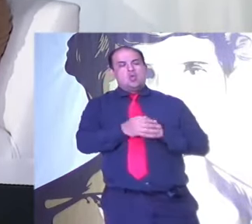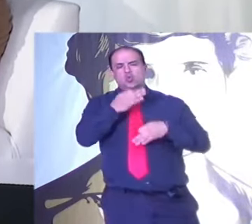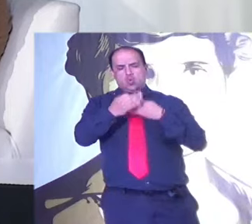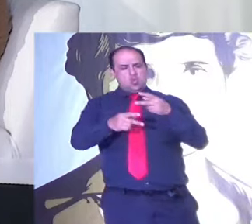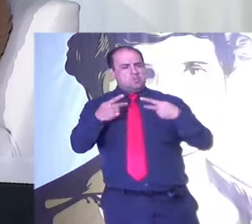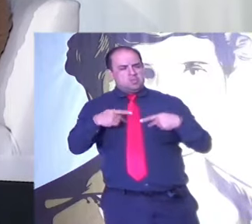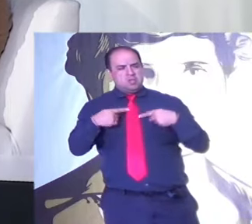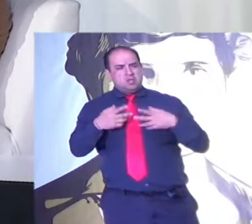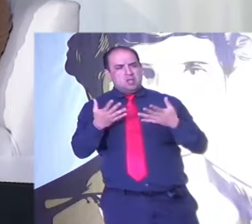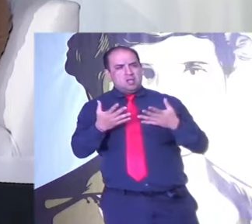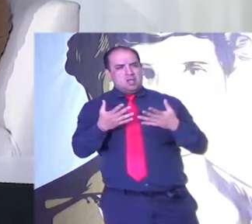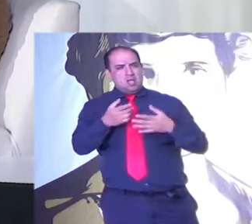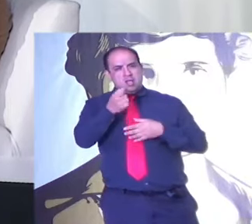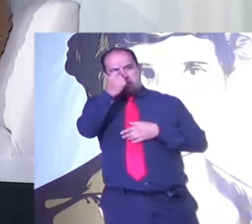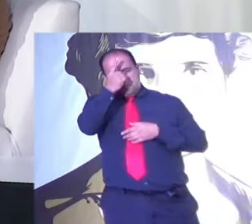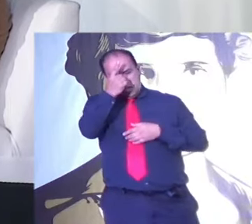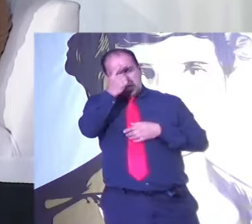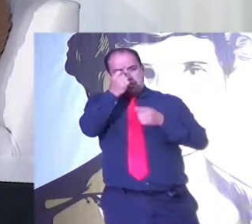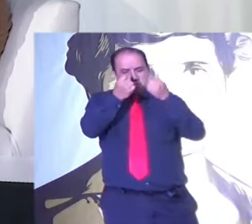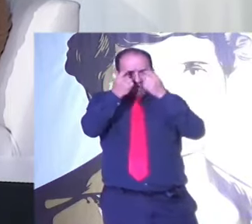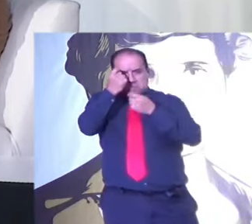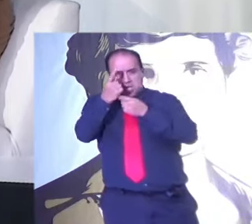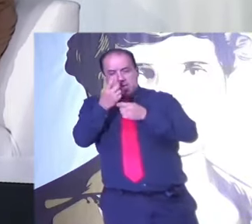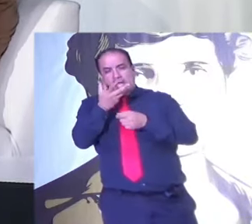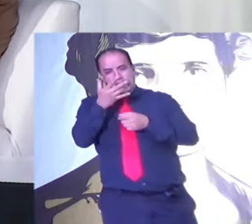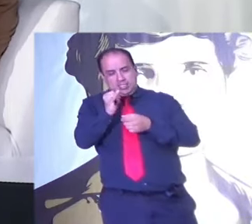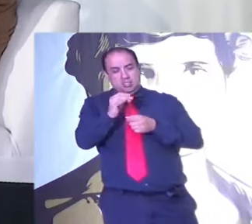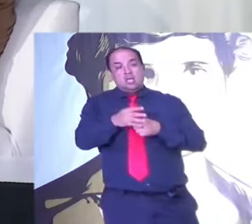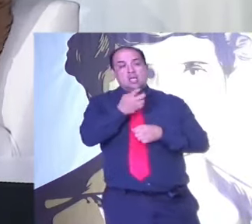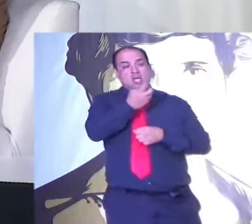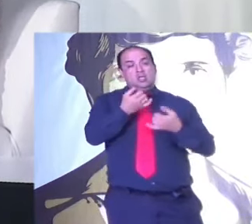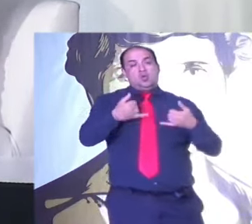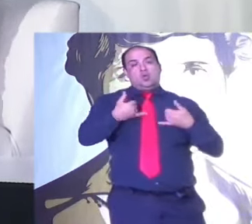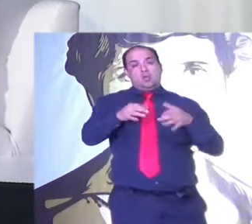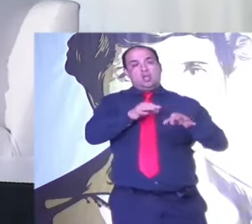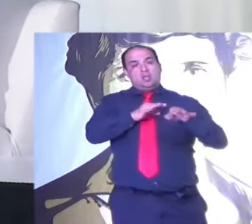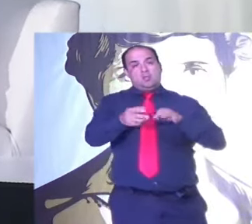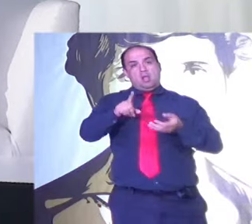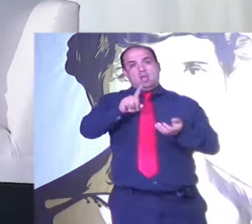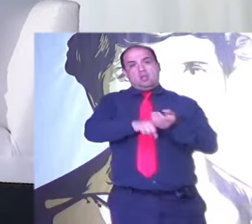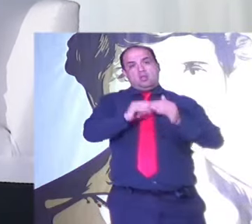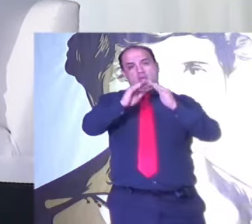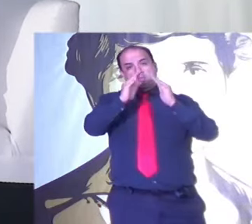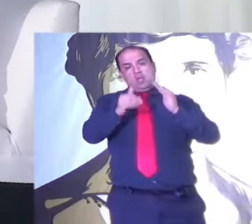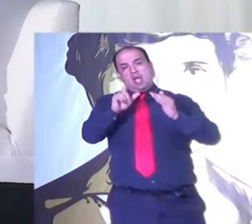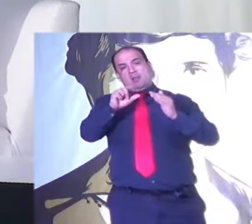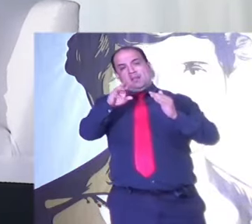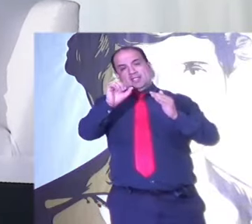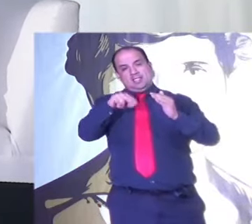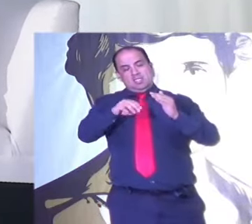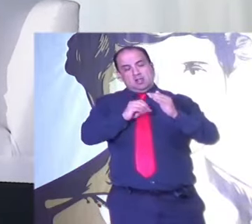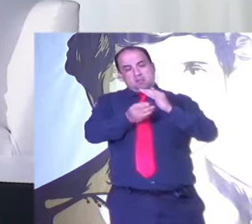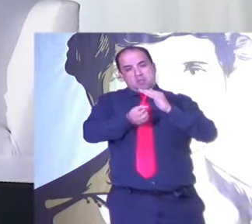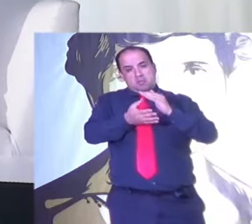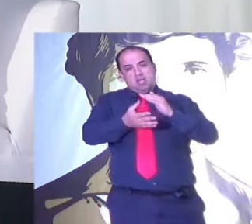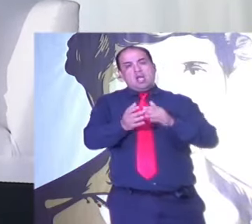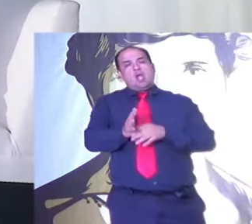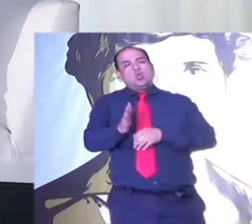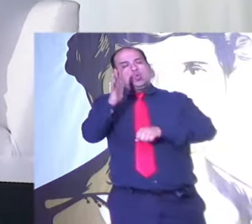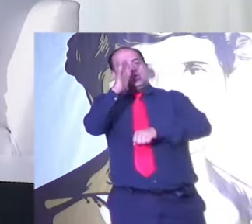personajes son creadores de alguna manera u otra, ¿no? Entonces, este joven que trabaja en un almacén está pasando todo su día y va creando